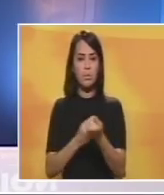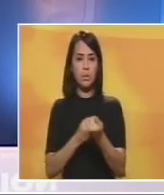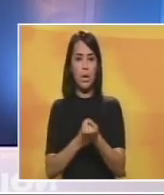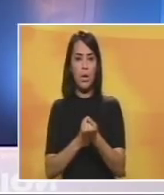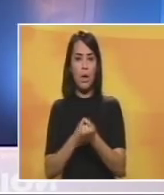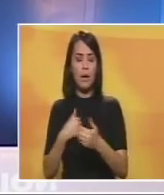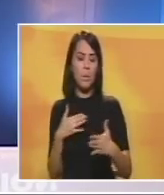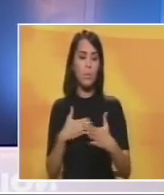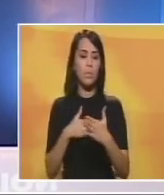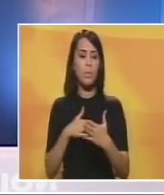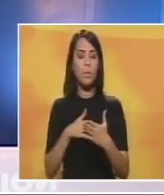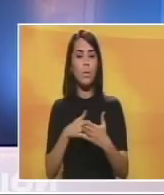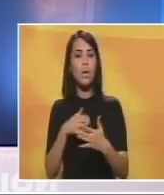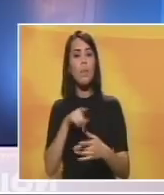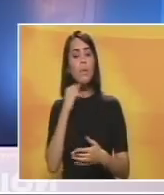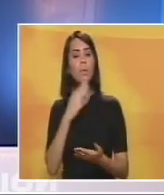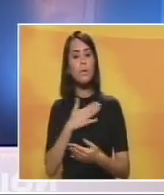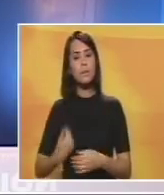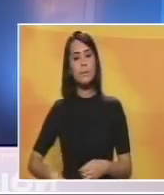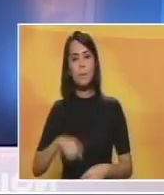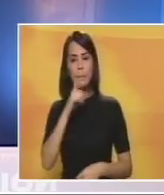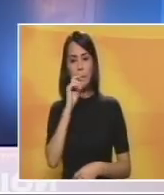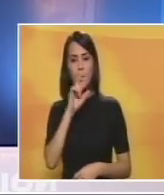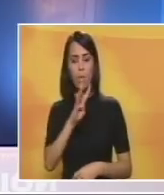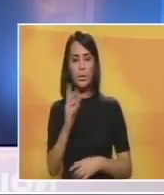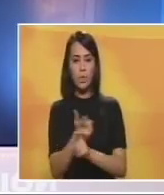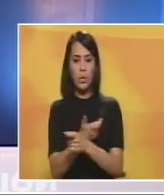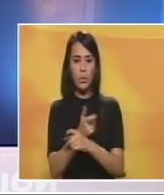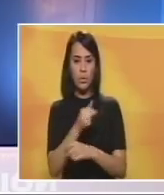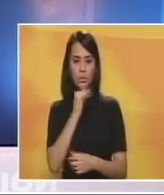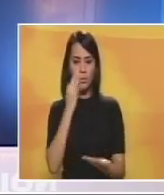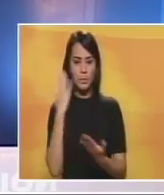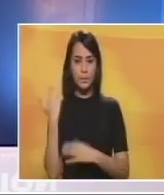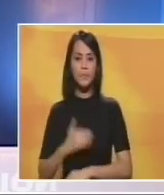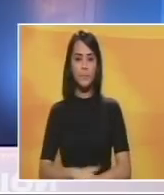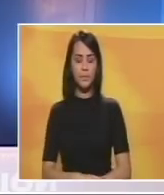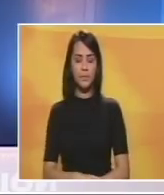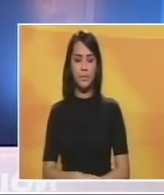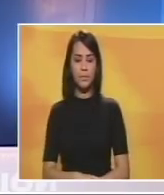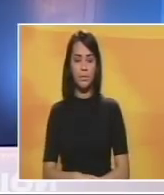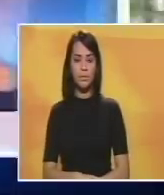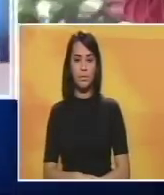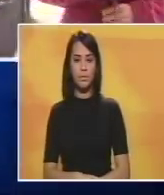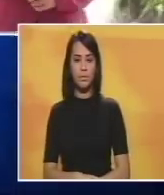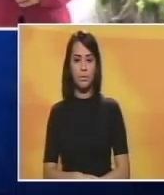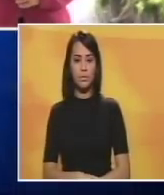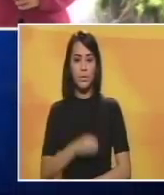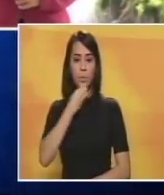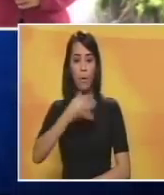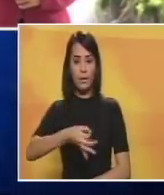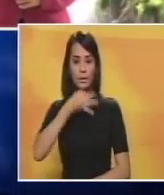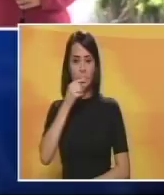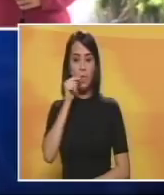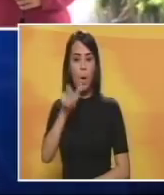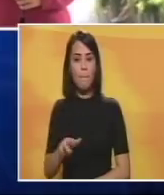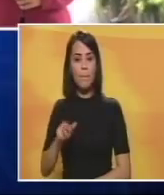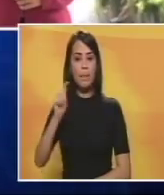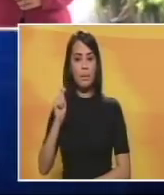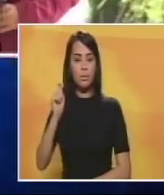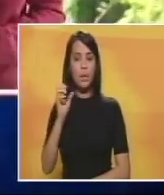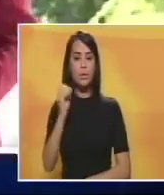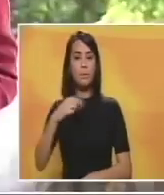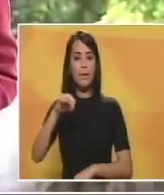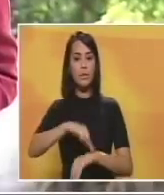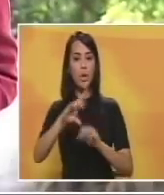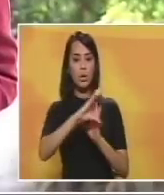en el atentado contra el presidente de la República el pasado 4 de agosto. Maoli Aldana nos cuenta más. Adelante, Maoli. Buenas tardes. Juan Requesens, a quien la Asamblea